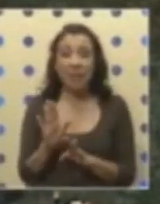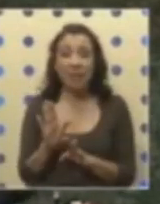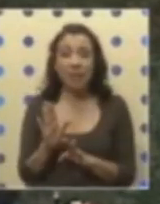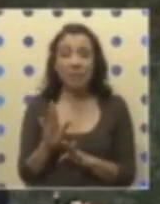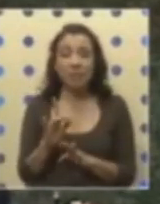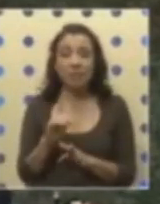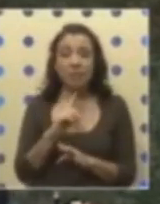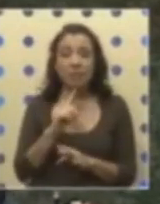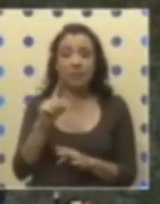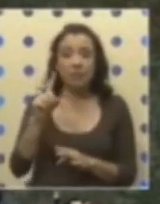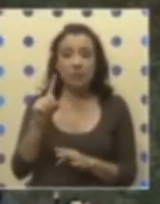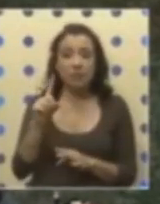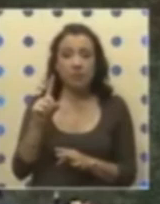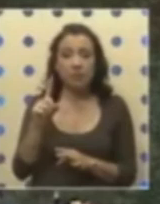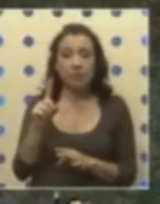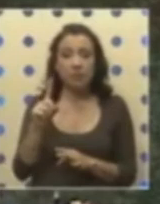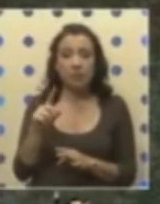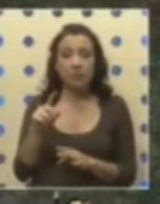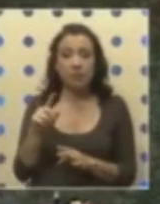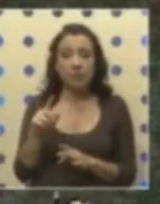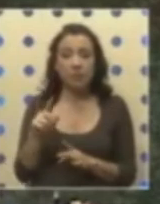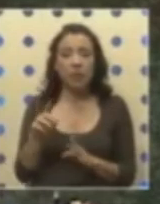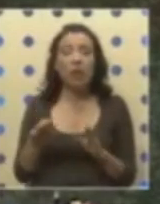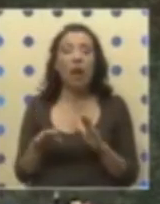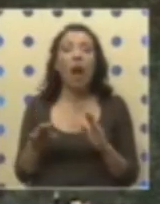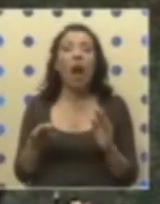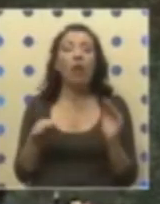ofrezco la palabra con la adhesión, perdón, del